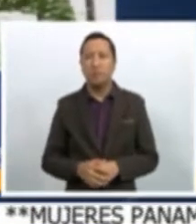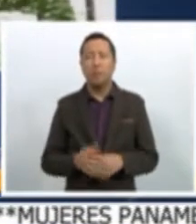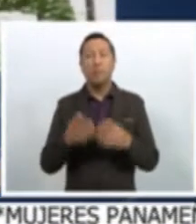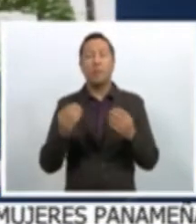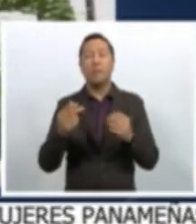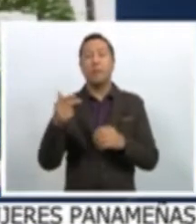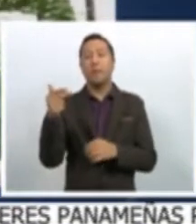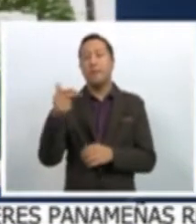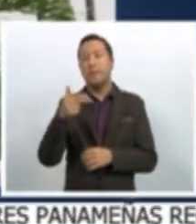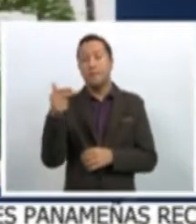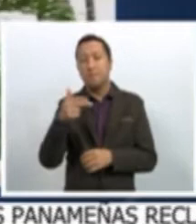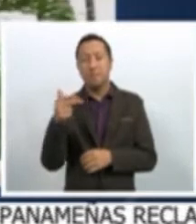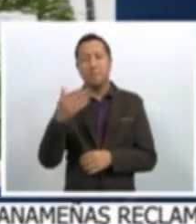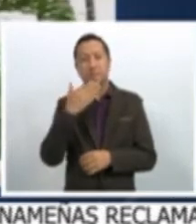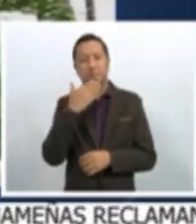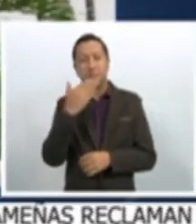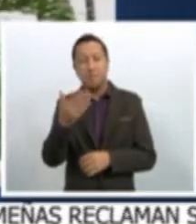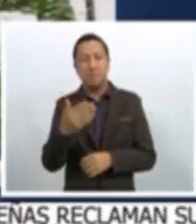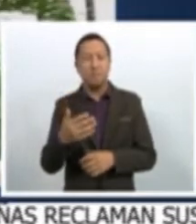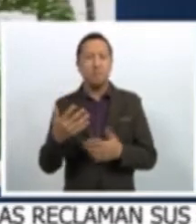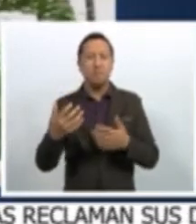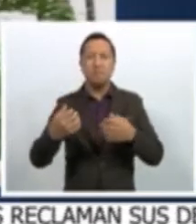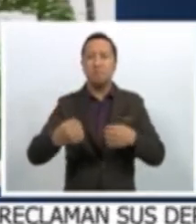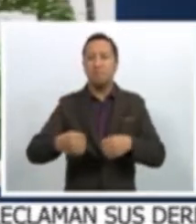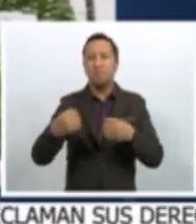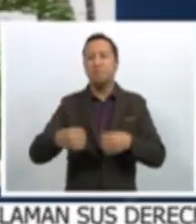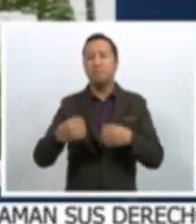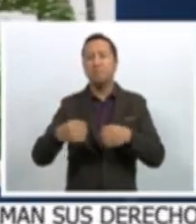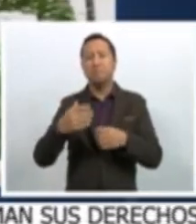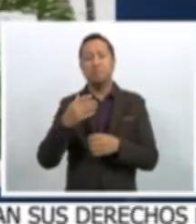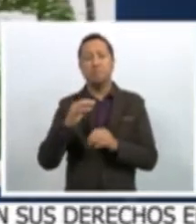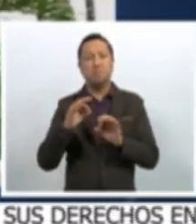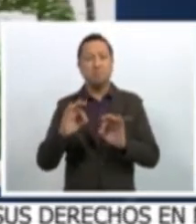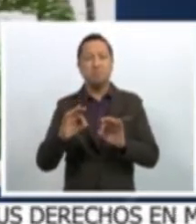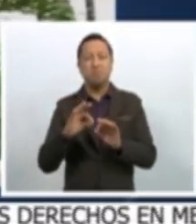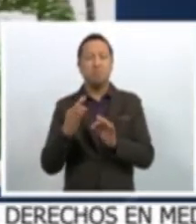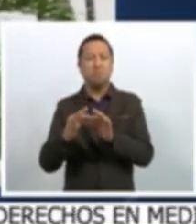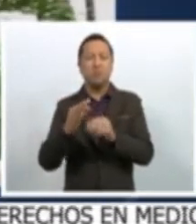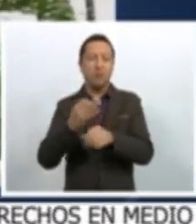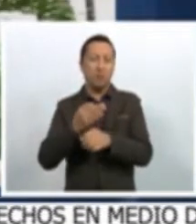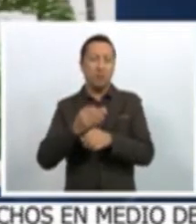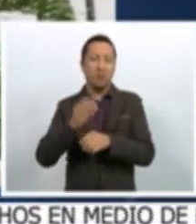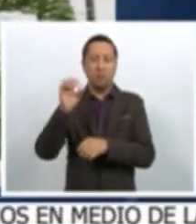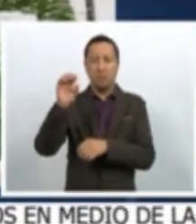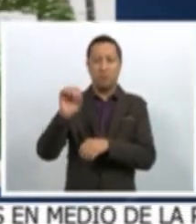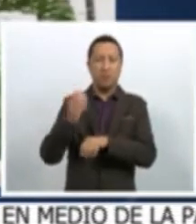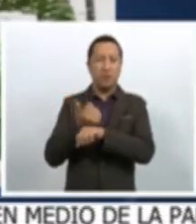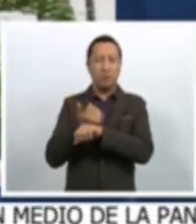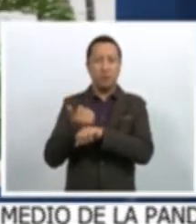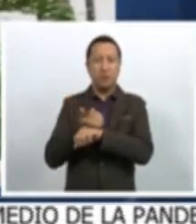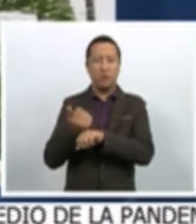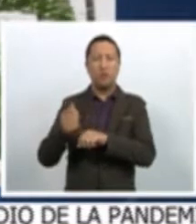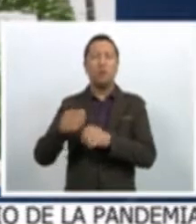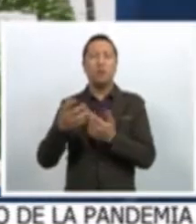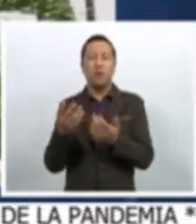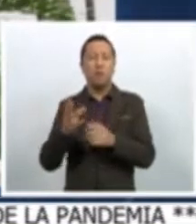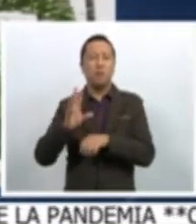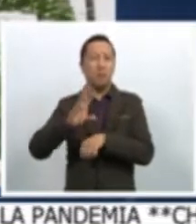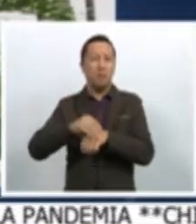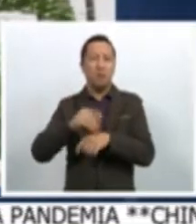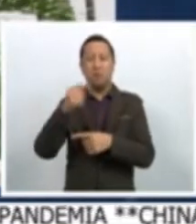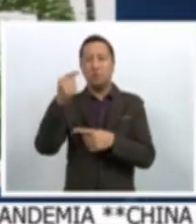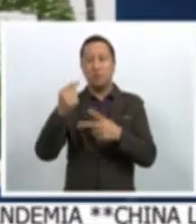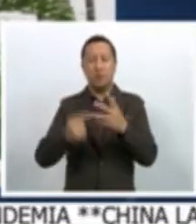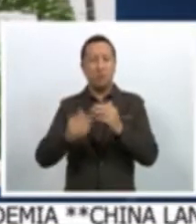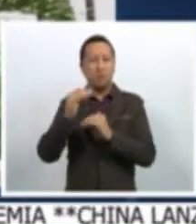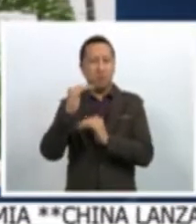tienen buena ocupación de acuerdo a los estándares permitidos ahorita, hasta del 60% ya en sus ocupaciones, ¿no? Es para el Día